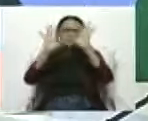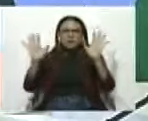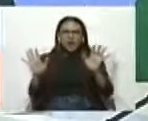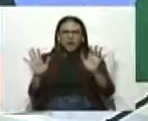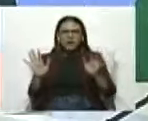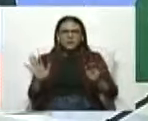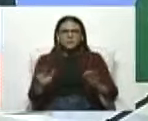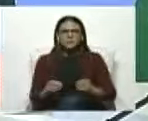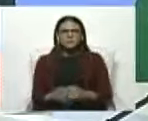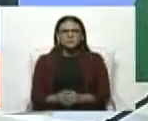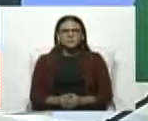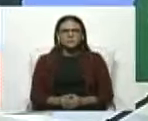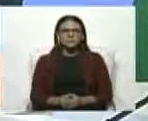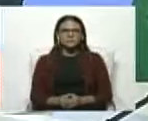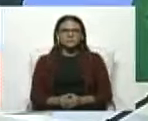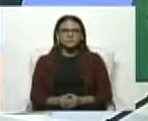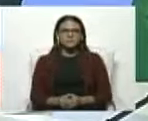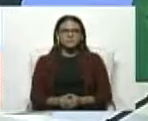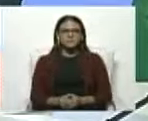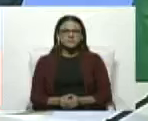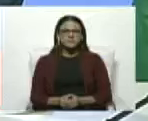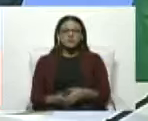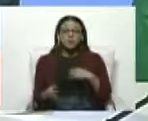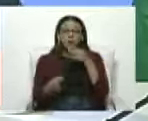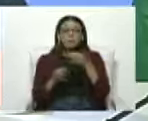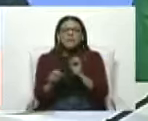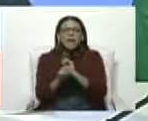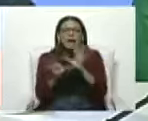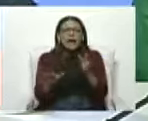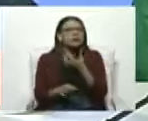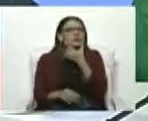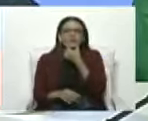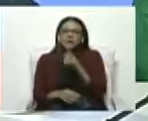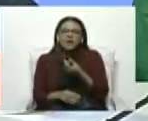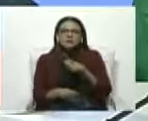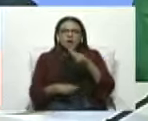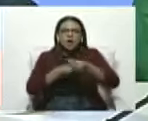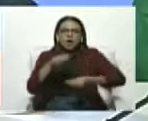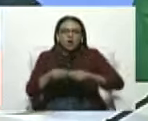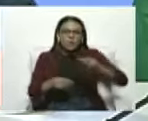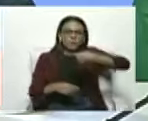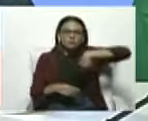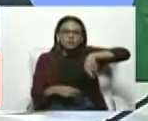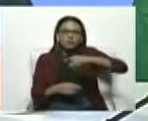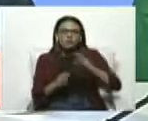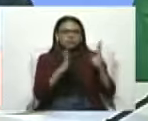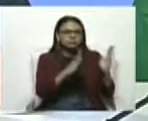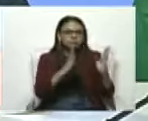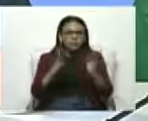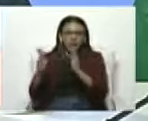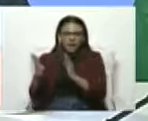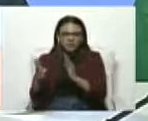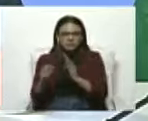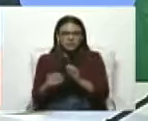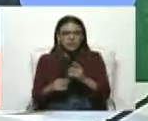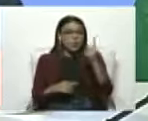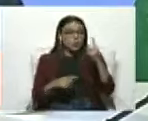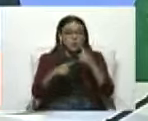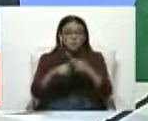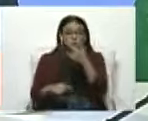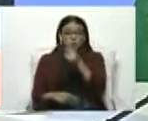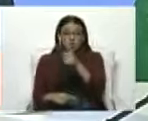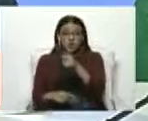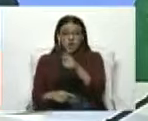manera, de forma clara, sencilla, cuál es el proceso. El 1x10 del PSUV, eso